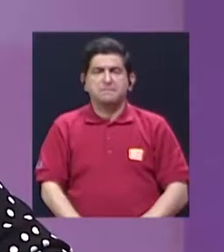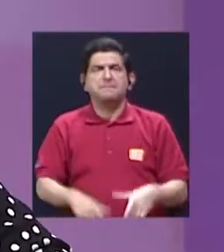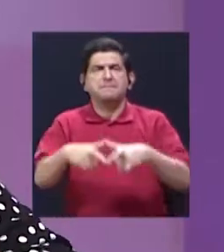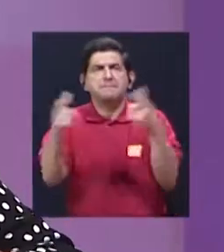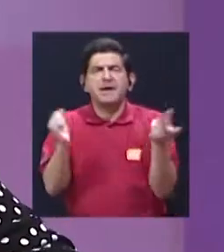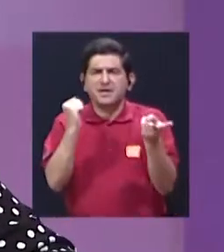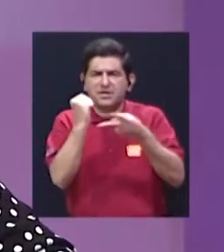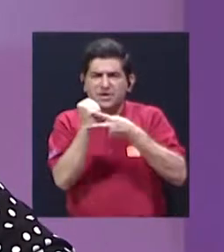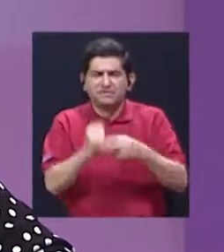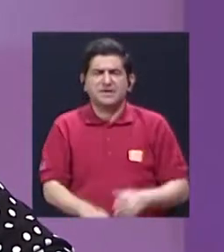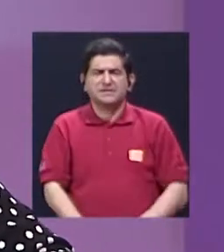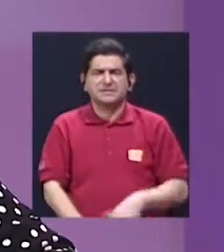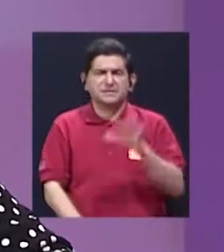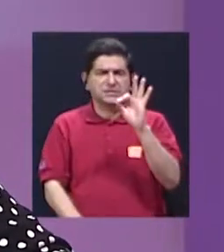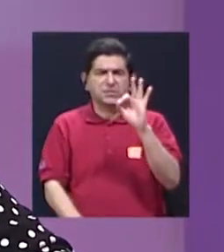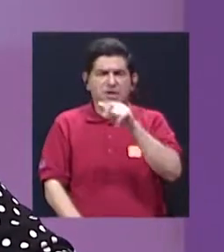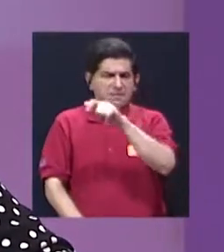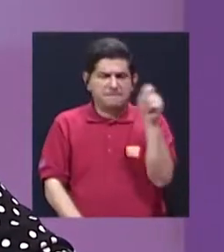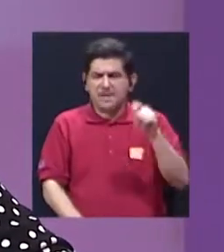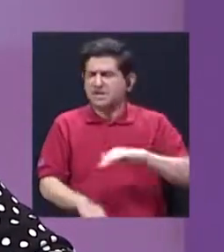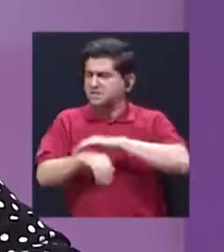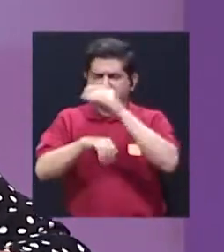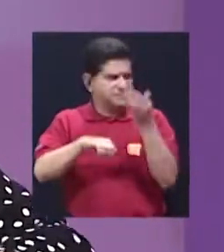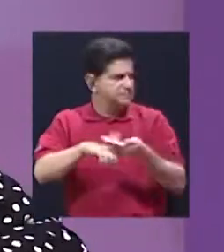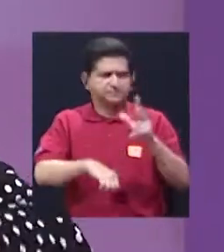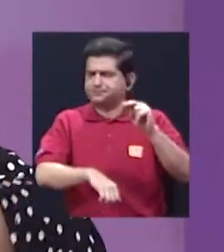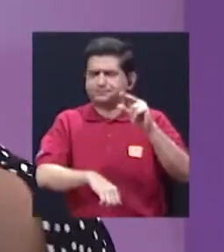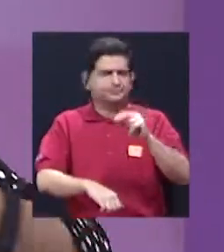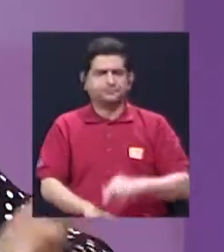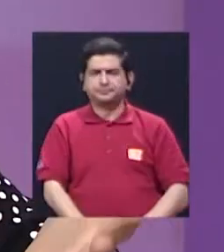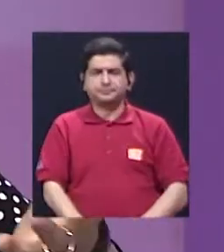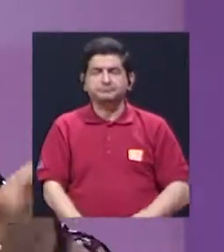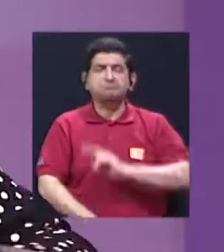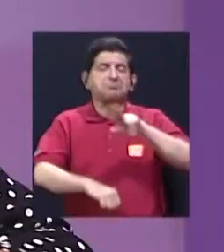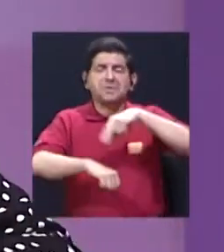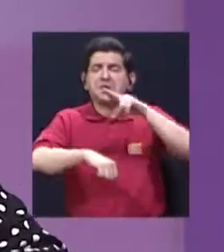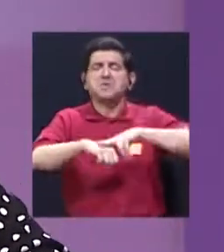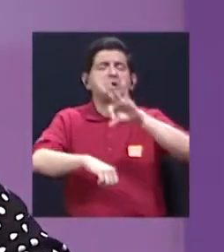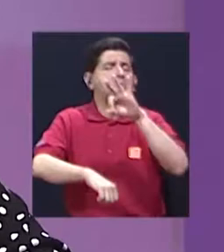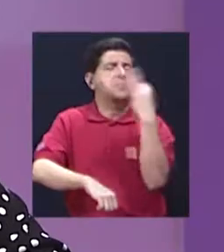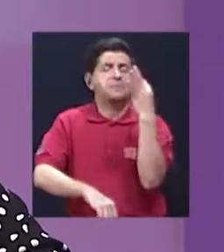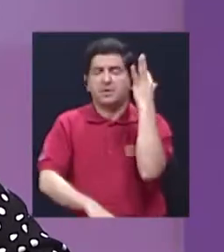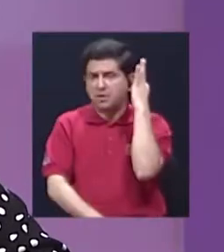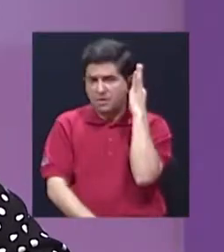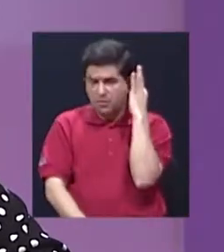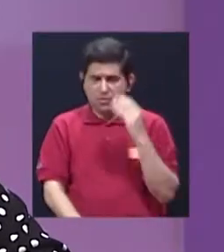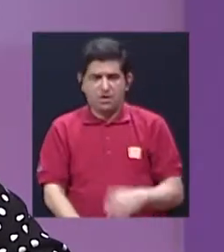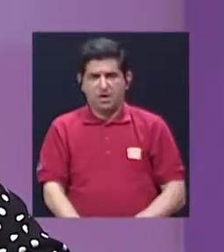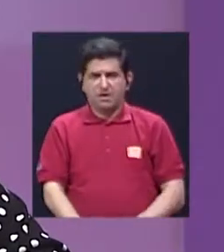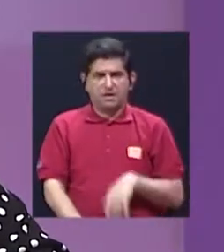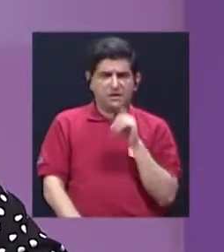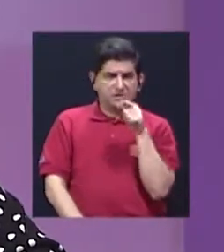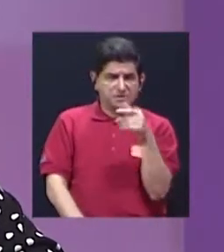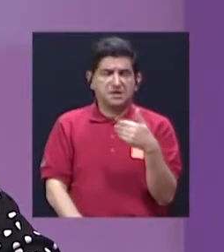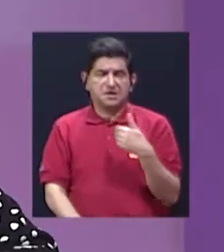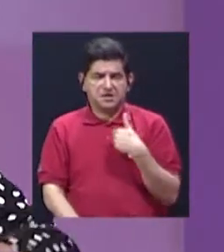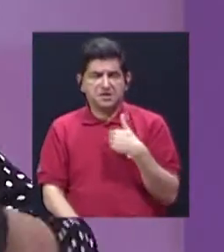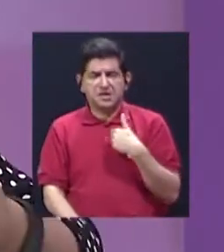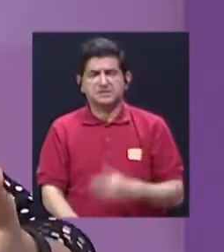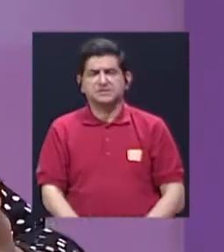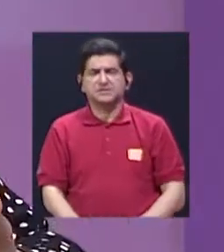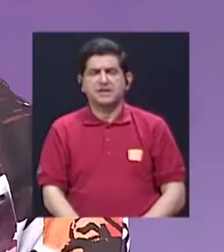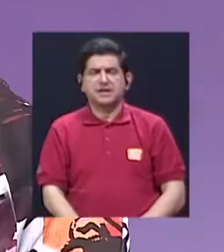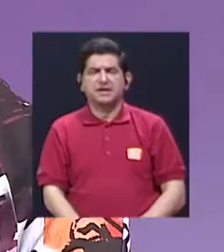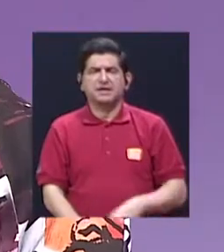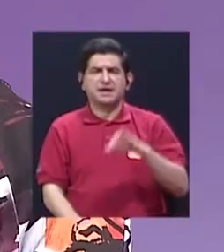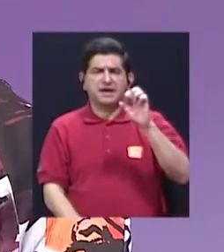no llega a los nueve meses, sino por el contrario, naturalmente, ¿verdad?, las mujeres tienen, el